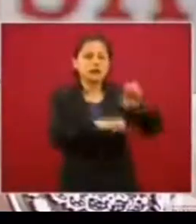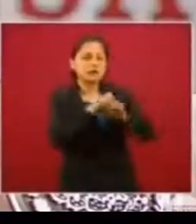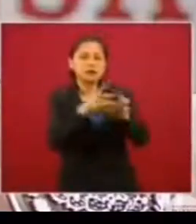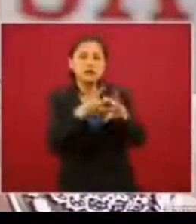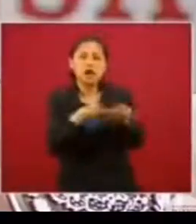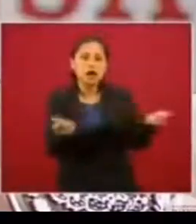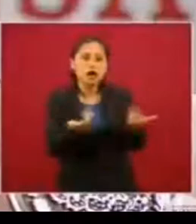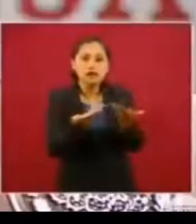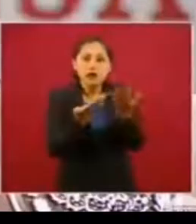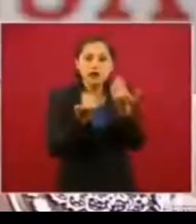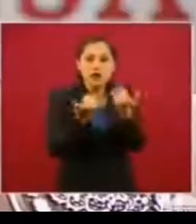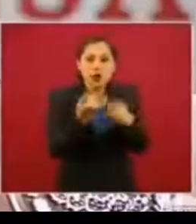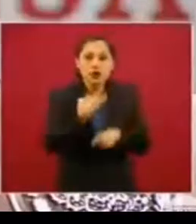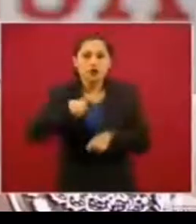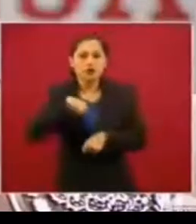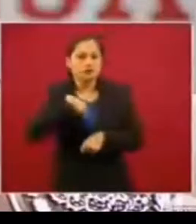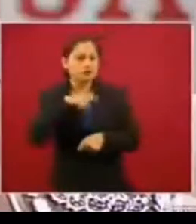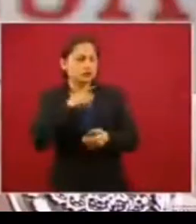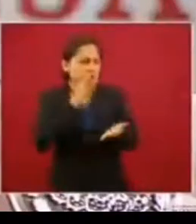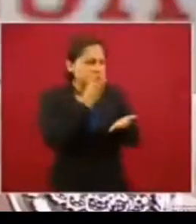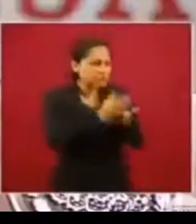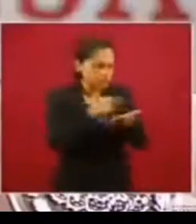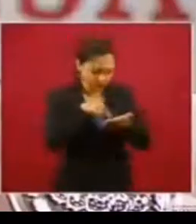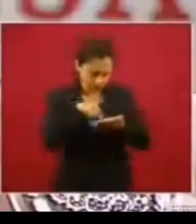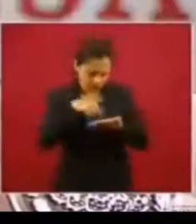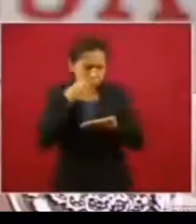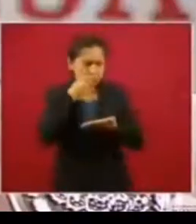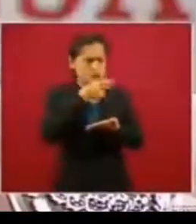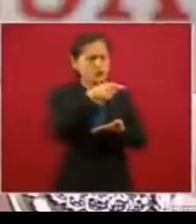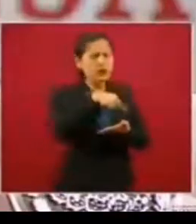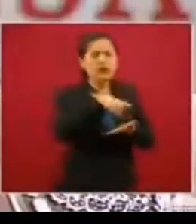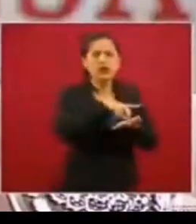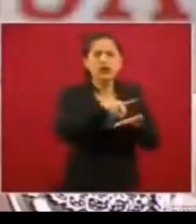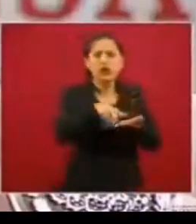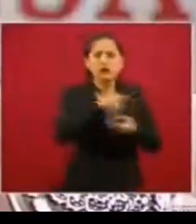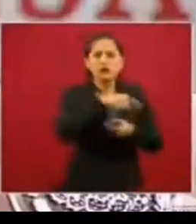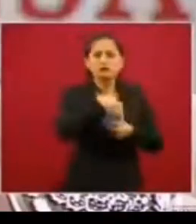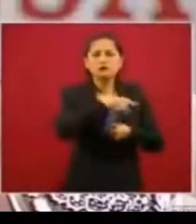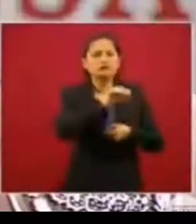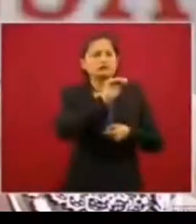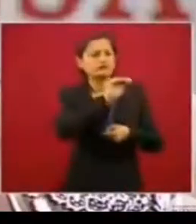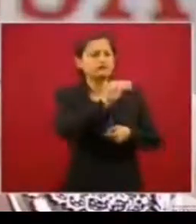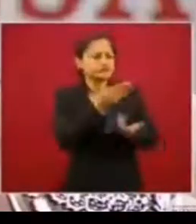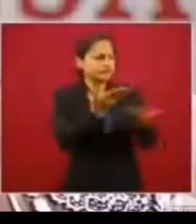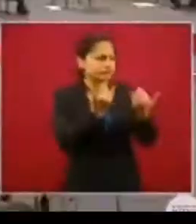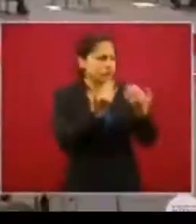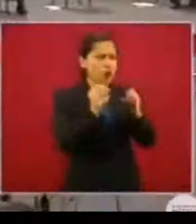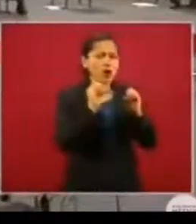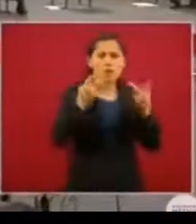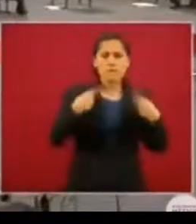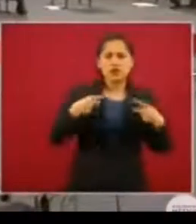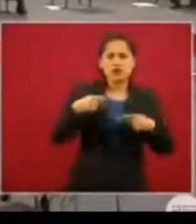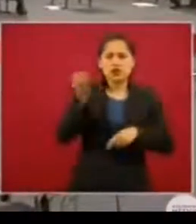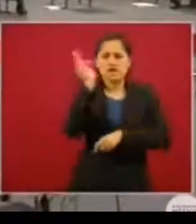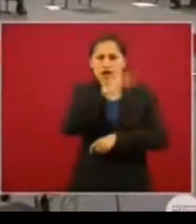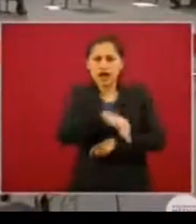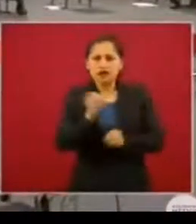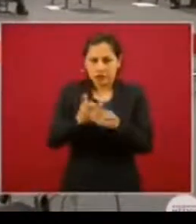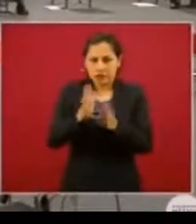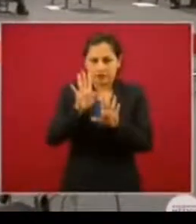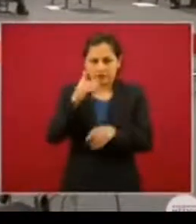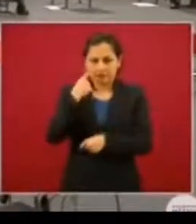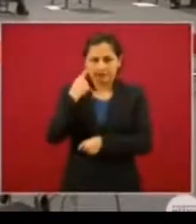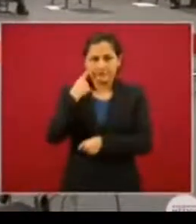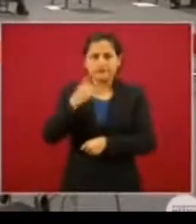uno llega y no está localizado no existen los papeles las personas normalmente son prestanombres tú lo que hay que hacer es seguir la operación del